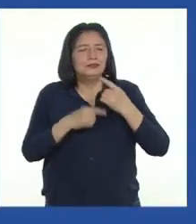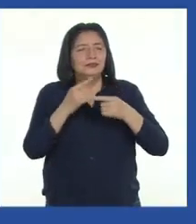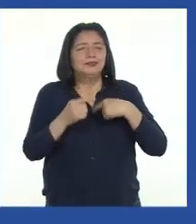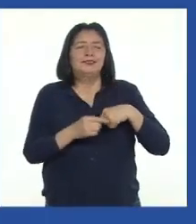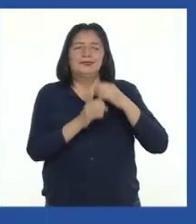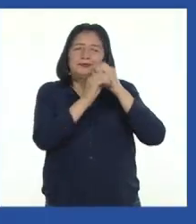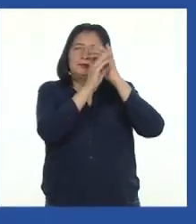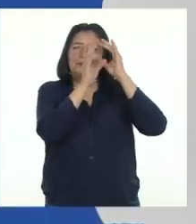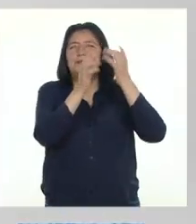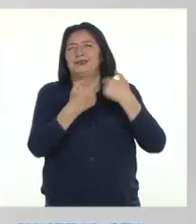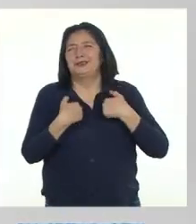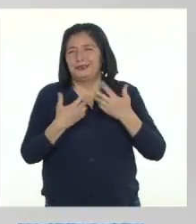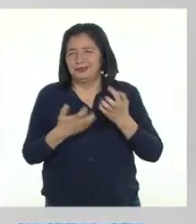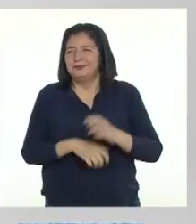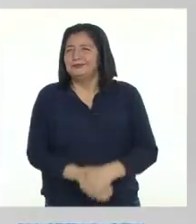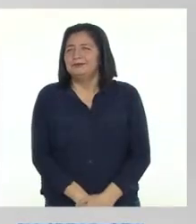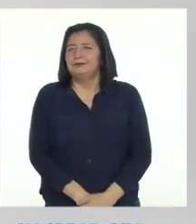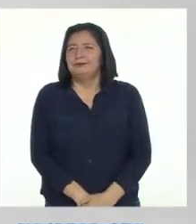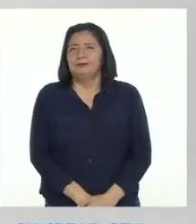sueños.